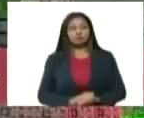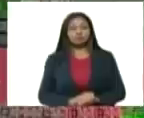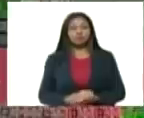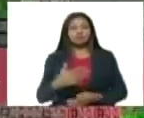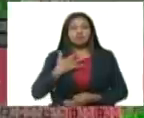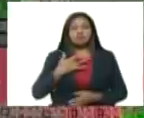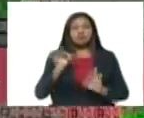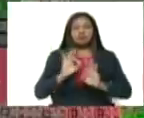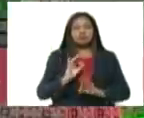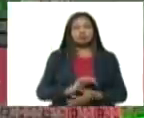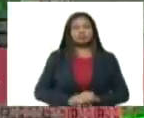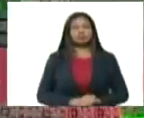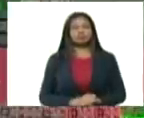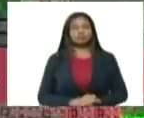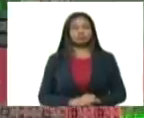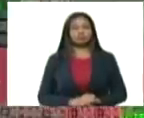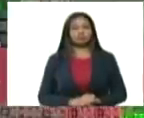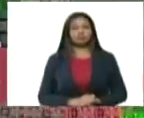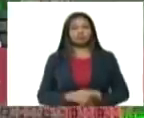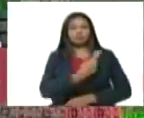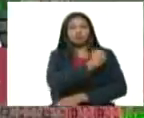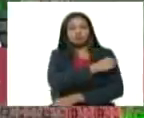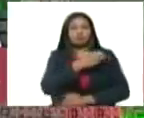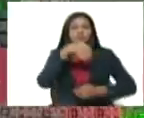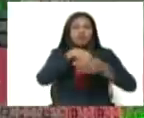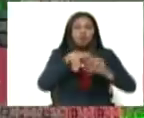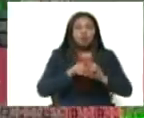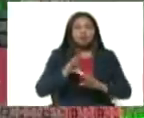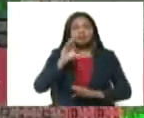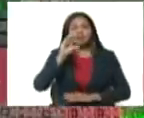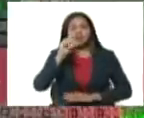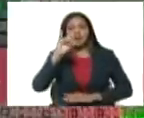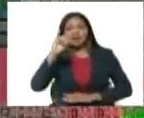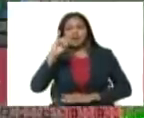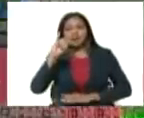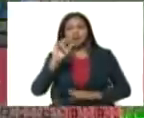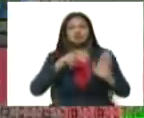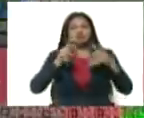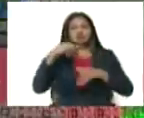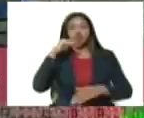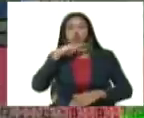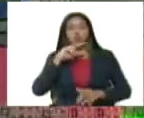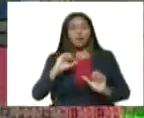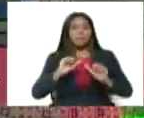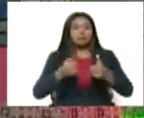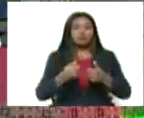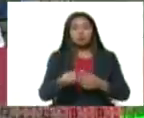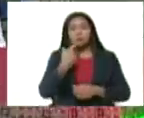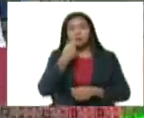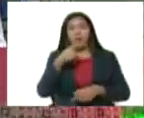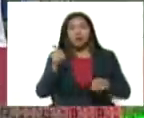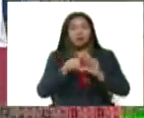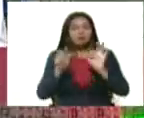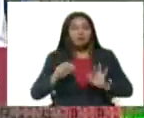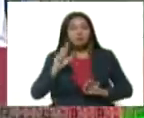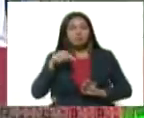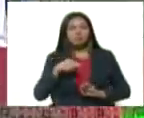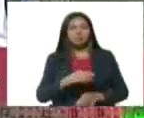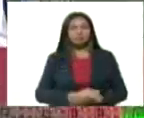pero hospitalizada en el CDI 12 de octubre. Ya se inició tratamiento con el